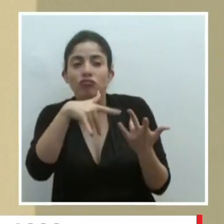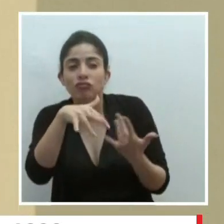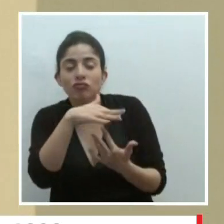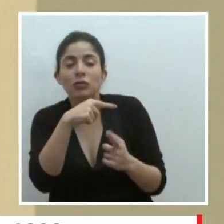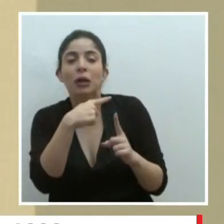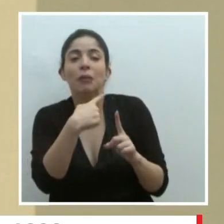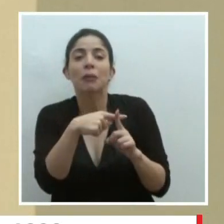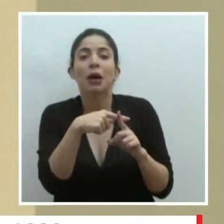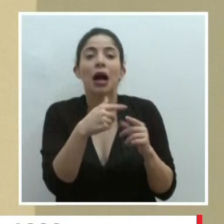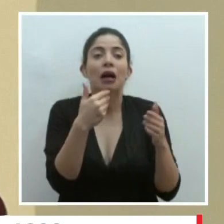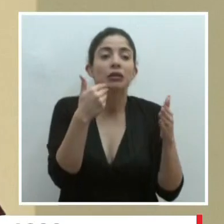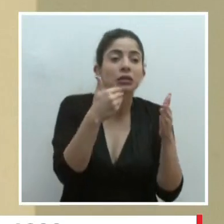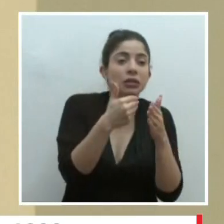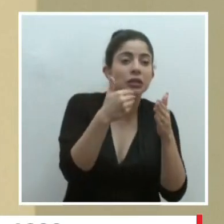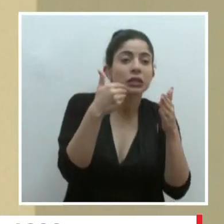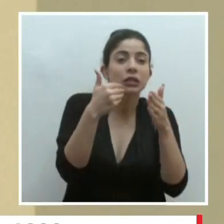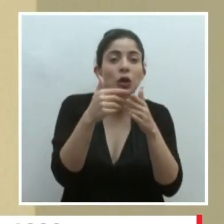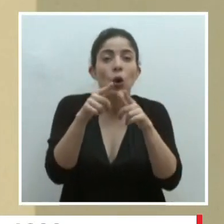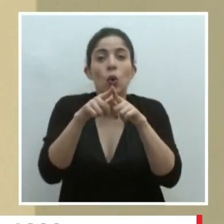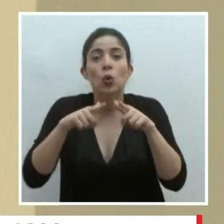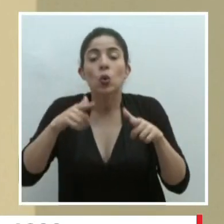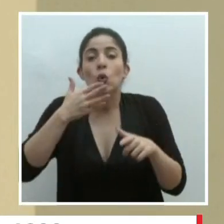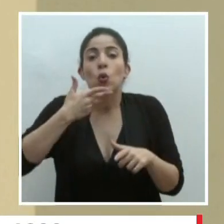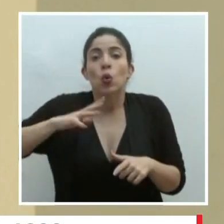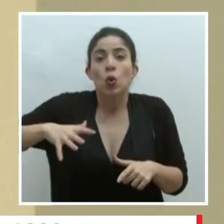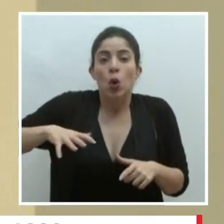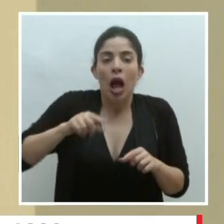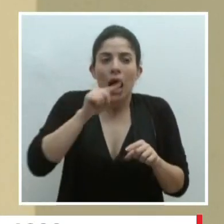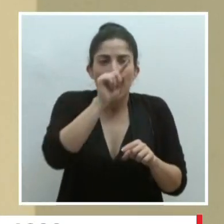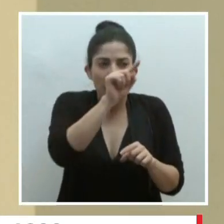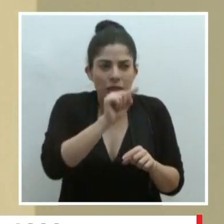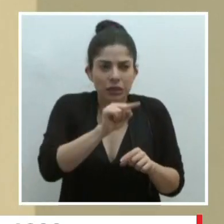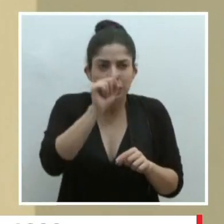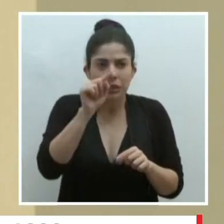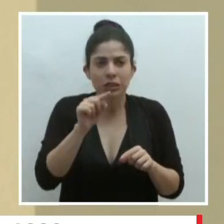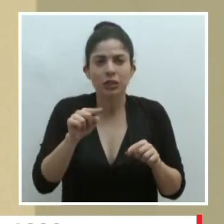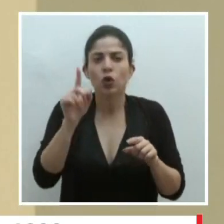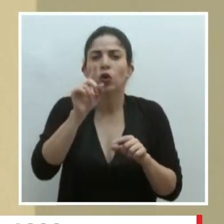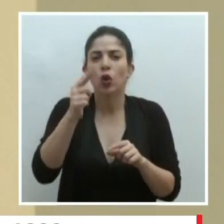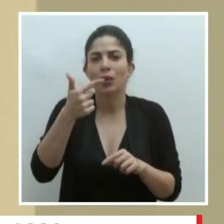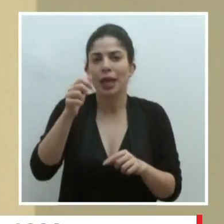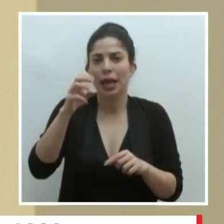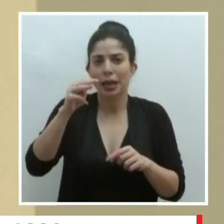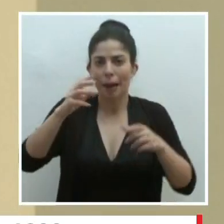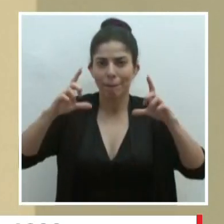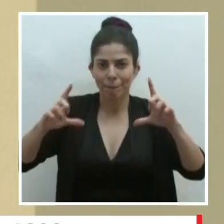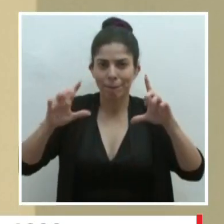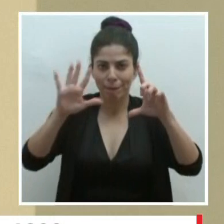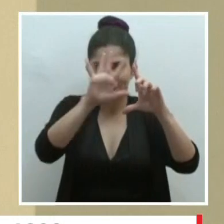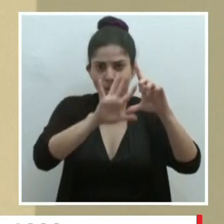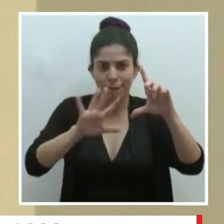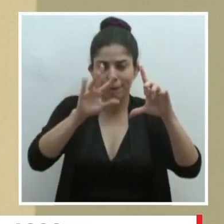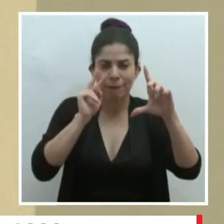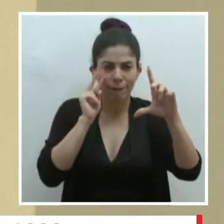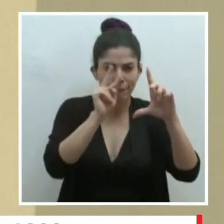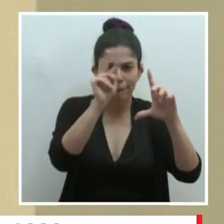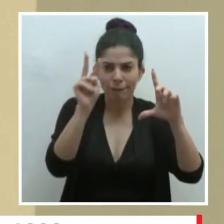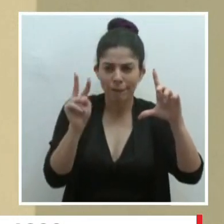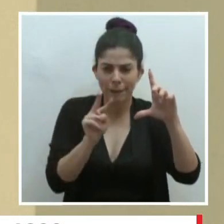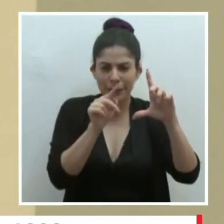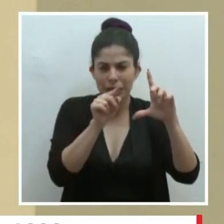y por la cercanía con esas zonas de alerta naranja que están ubicados en el gran área metropolitana en los cuales hemos visualizado